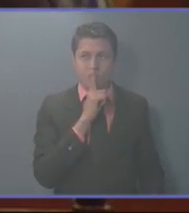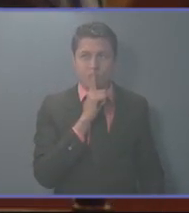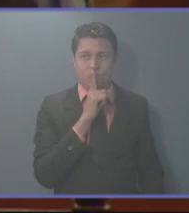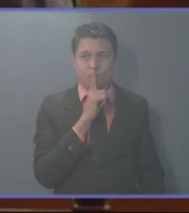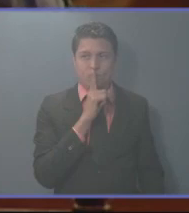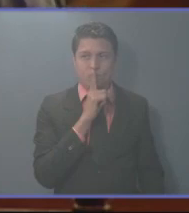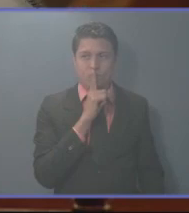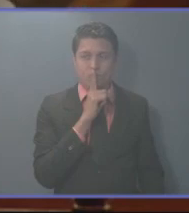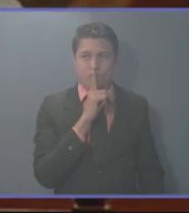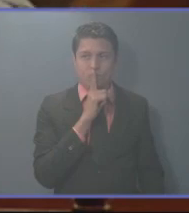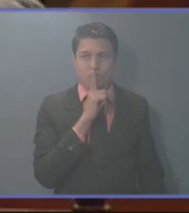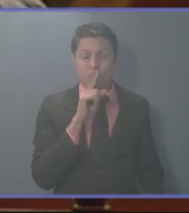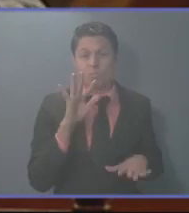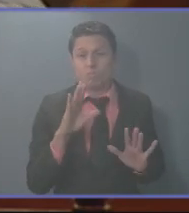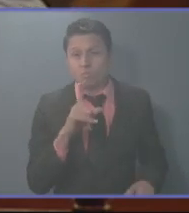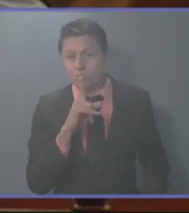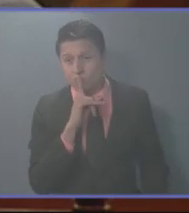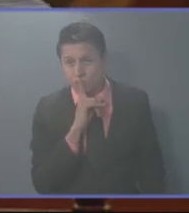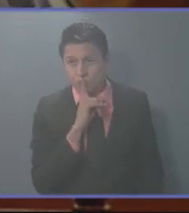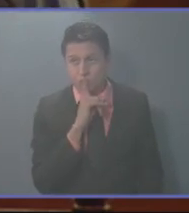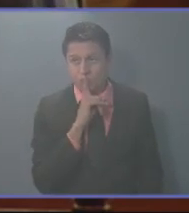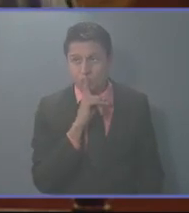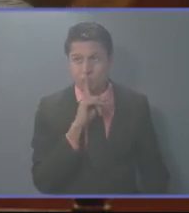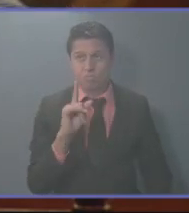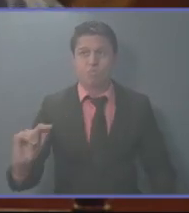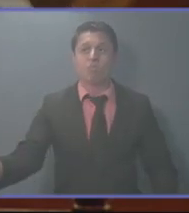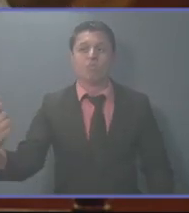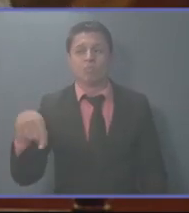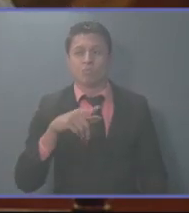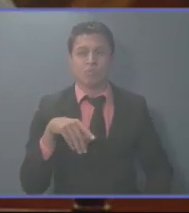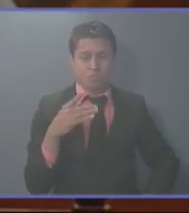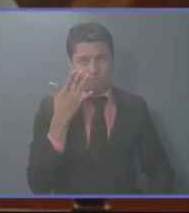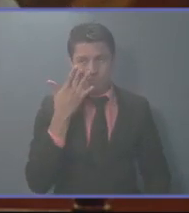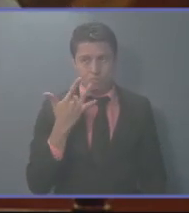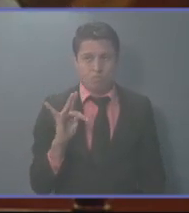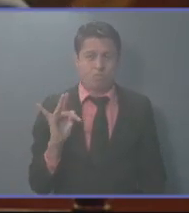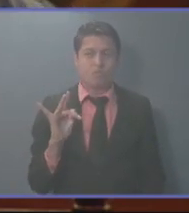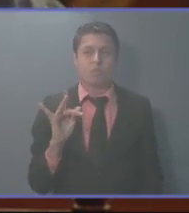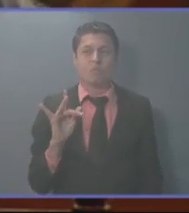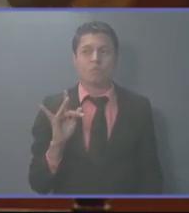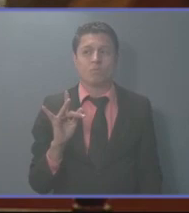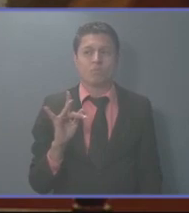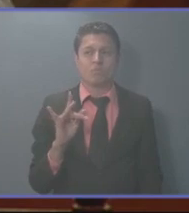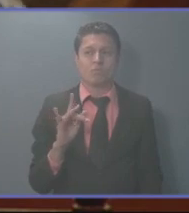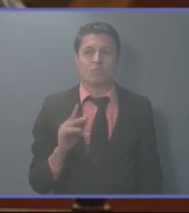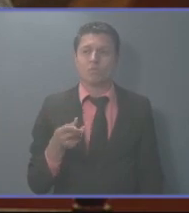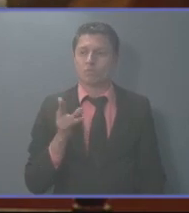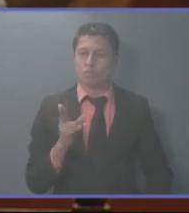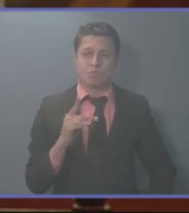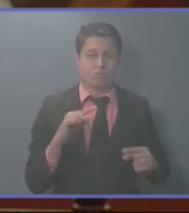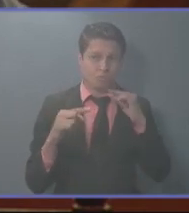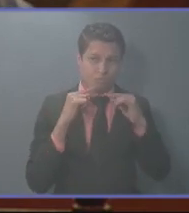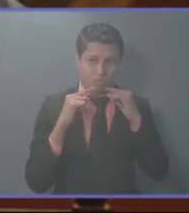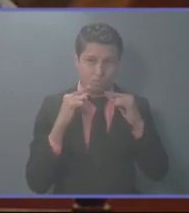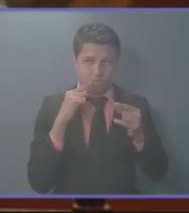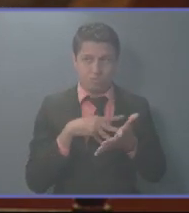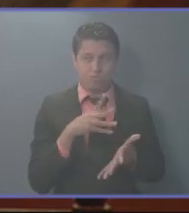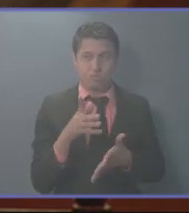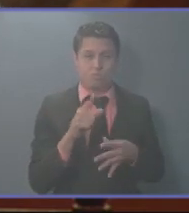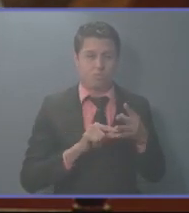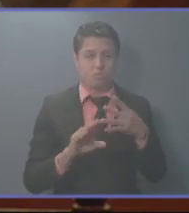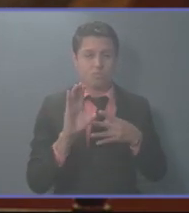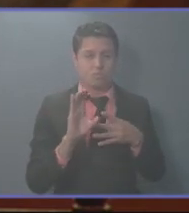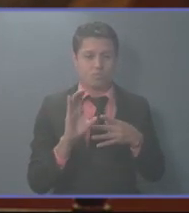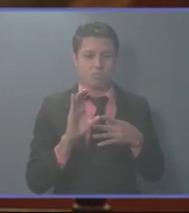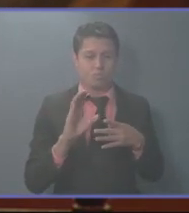porque si calla, lo que está en riesgo es la misma democracia constitucional